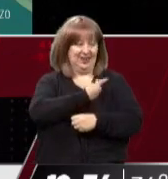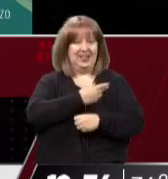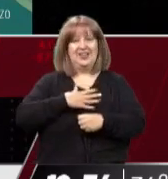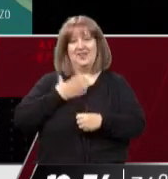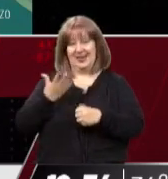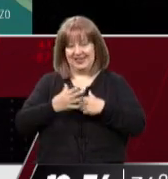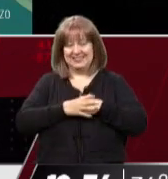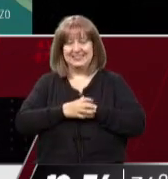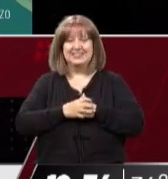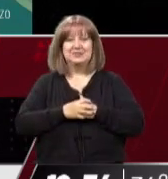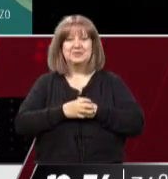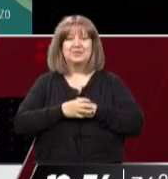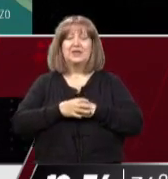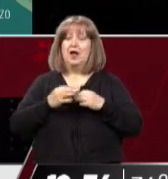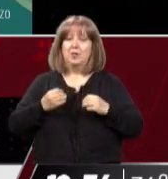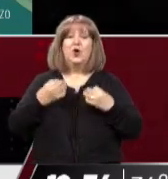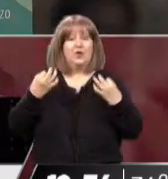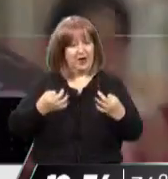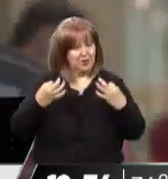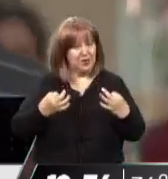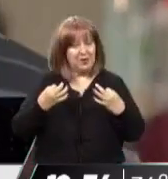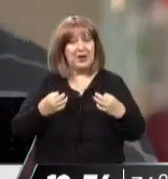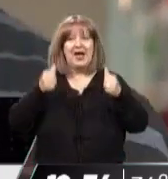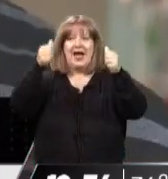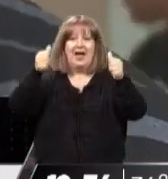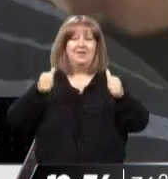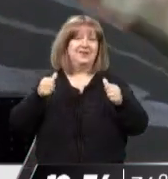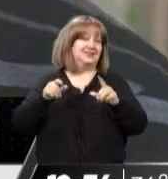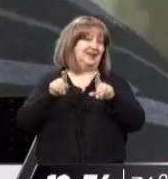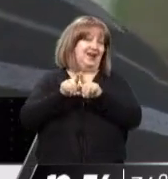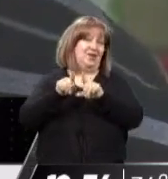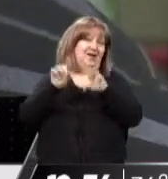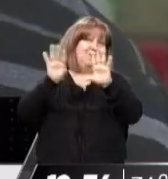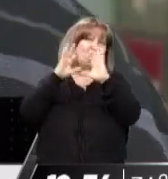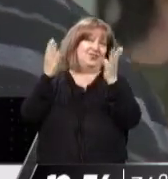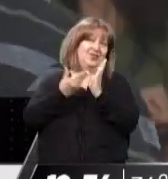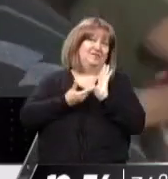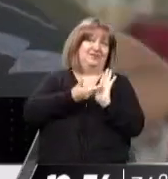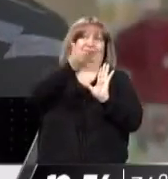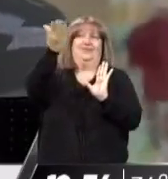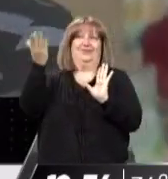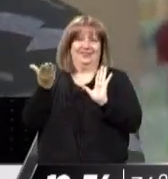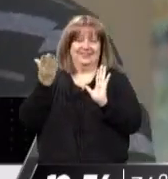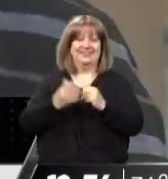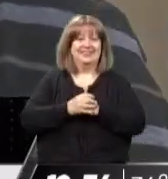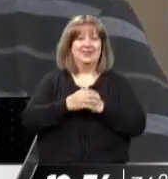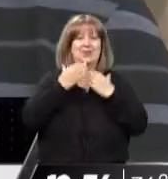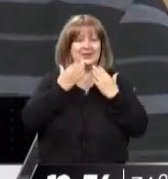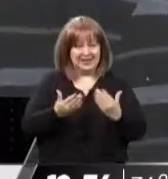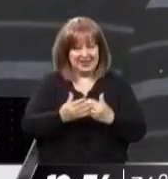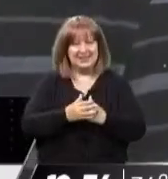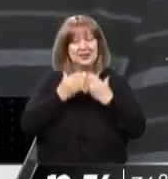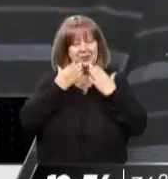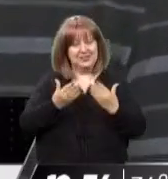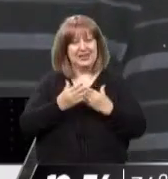Estamos súper felices. Me alegro muchísimo, chicos, su afiche van a dar la vuelta al mundo. Oh, qué honor, muchísimas gracias. Muchas gracias por